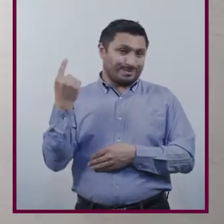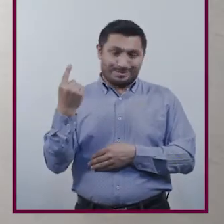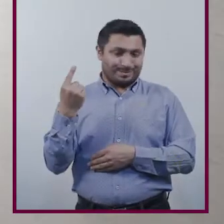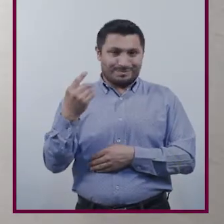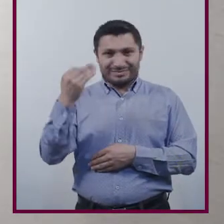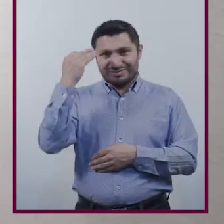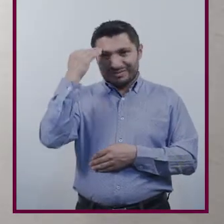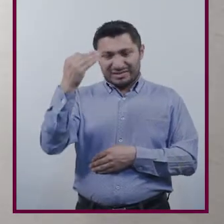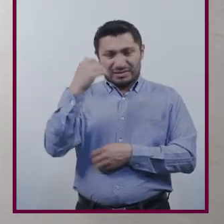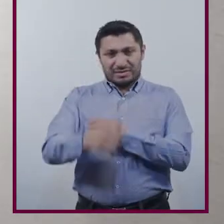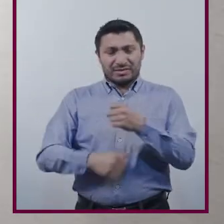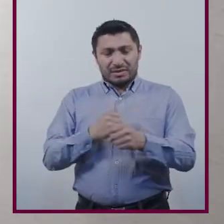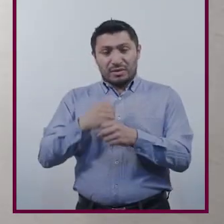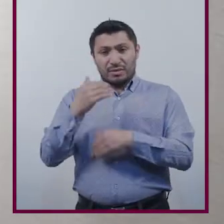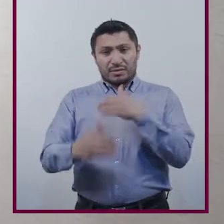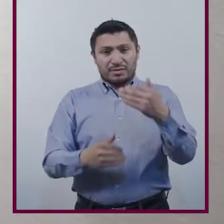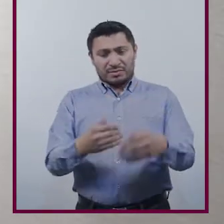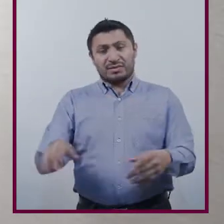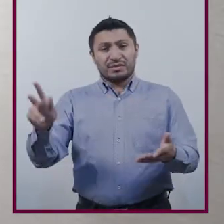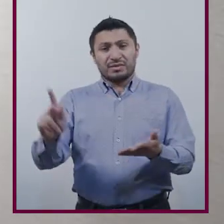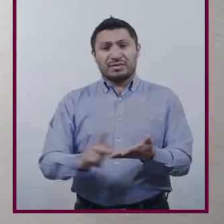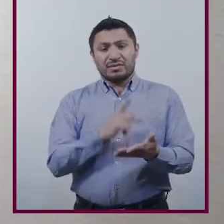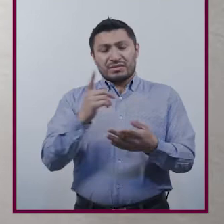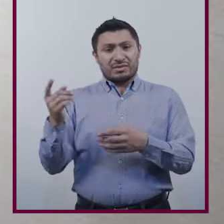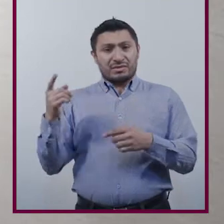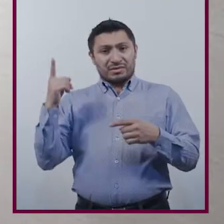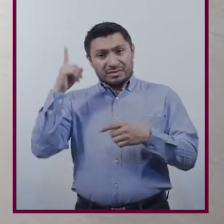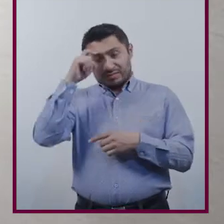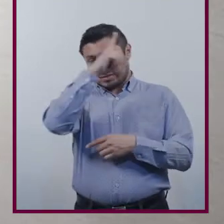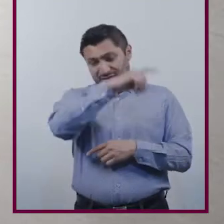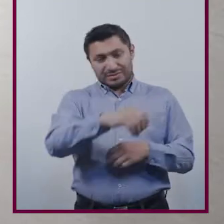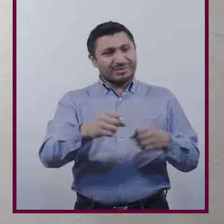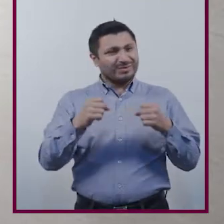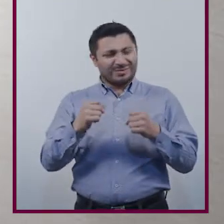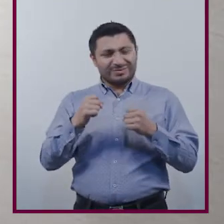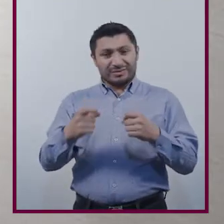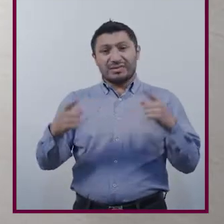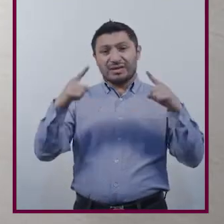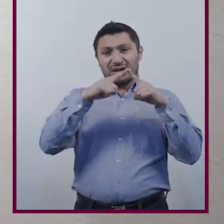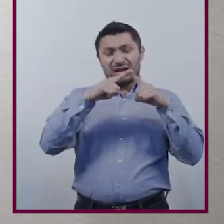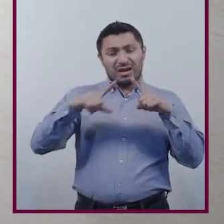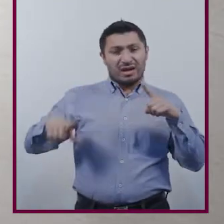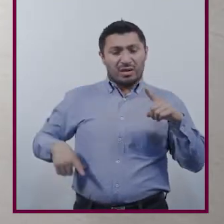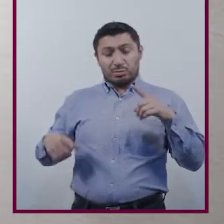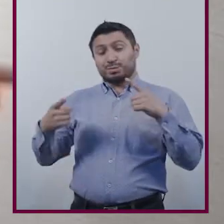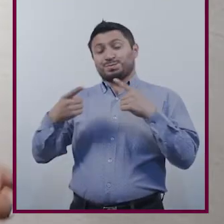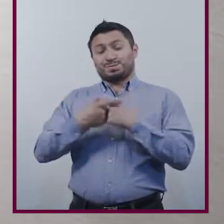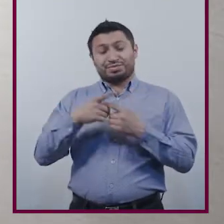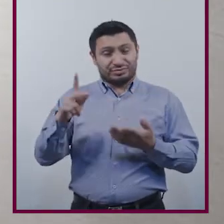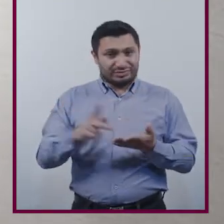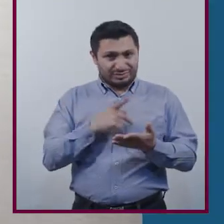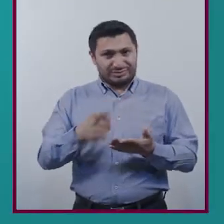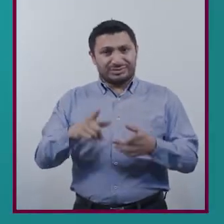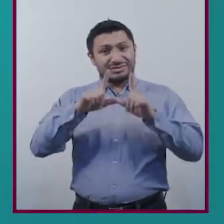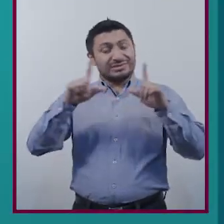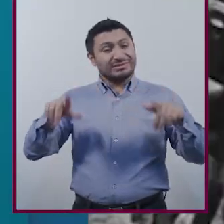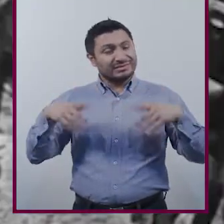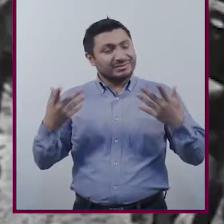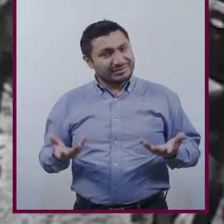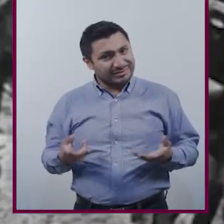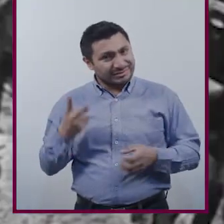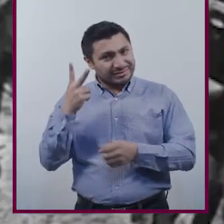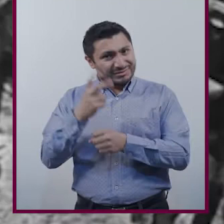el pasar de los años volverían a enfrentarse de una forma muy ruda y compleja la Iglesia y el Estado. ¿Listos para el segundo round?